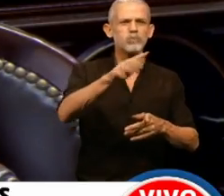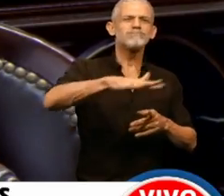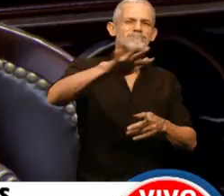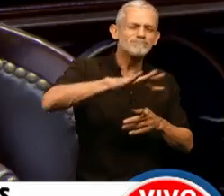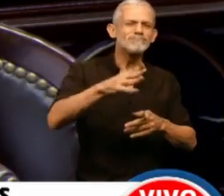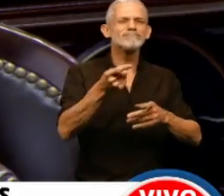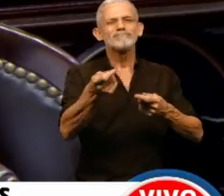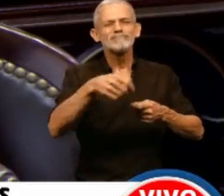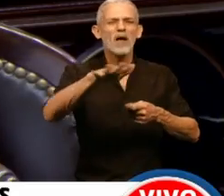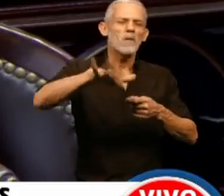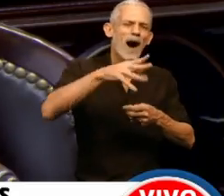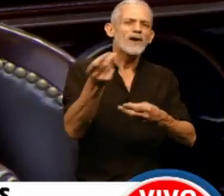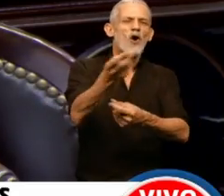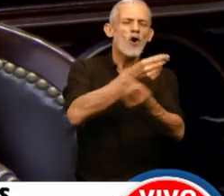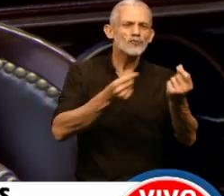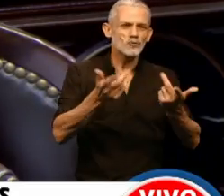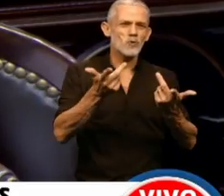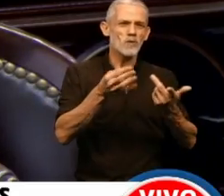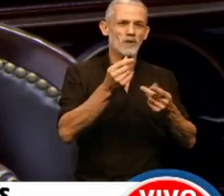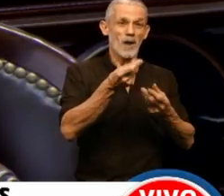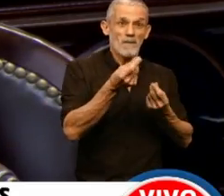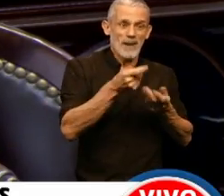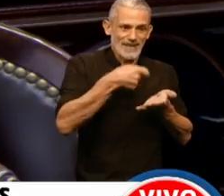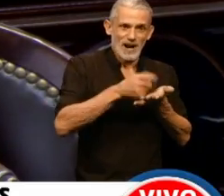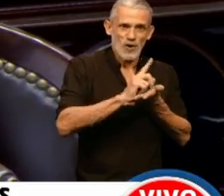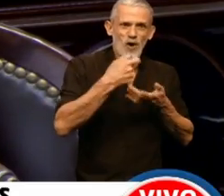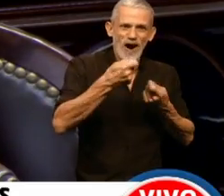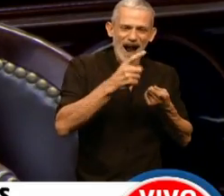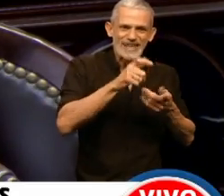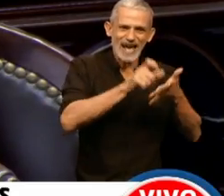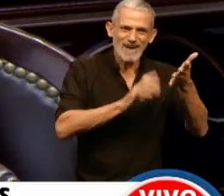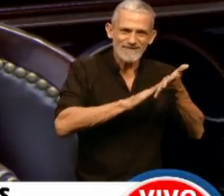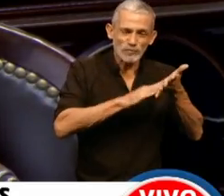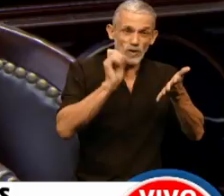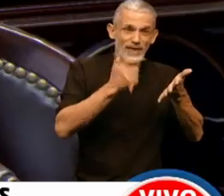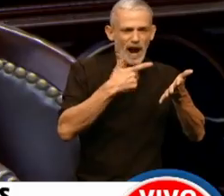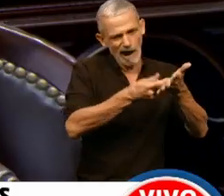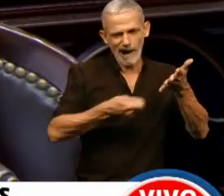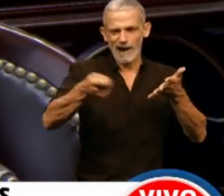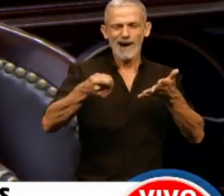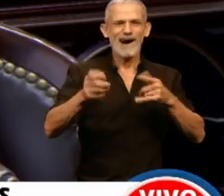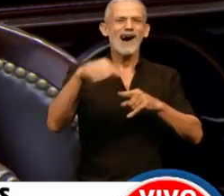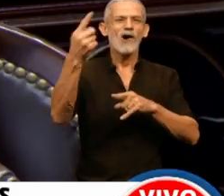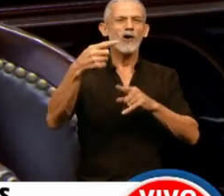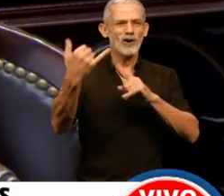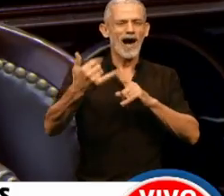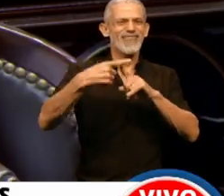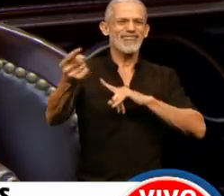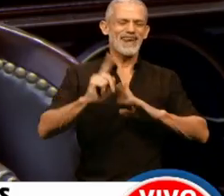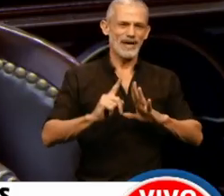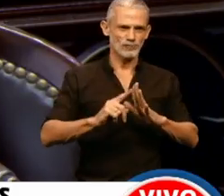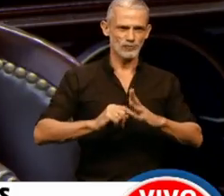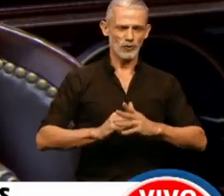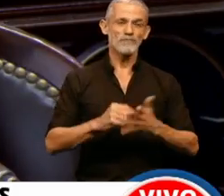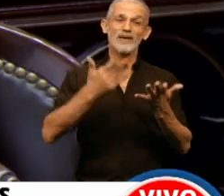en el barrio en el consumo popular por lo tanto hay más beneficiarios que los que son beneficiarios directos